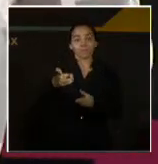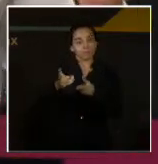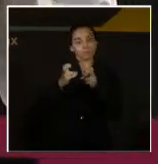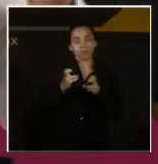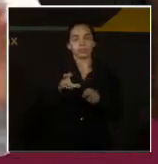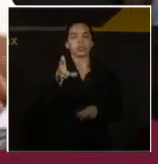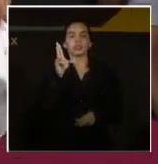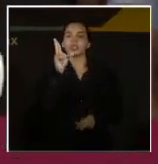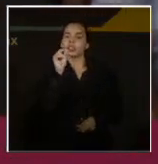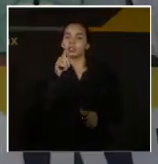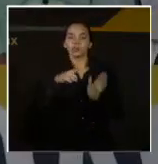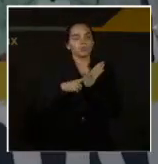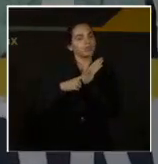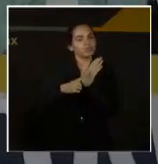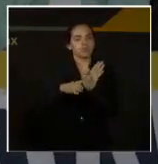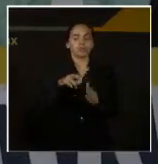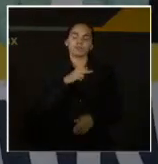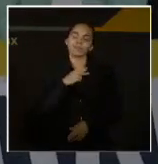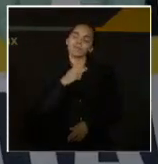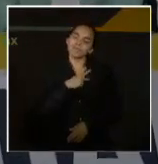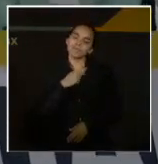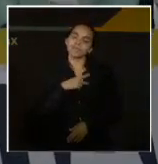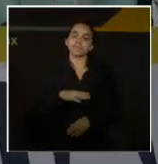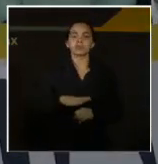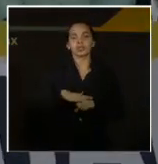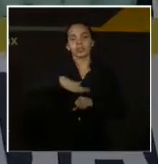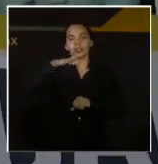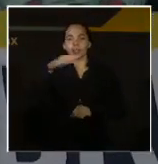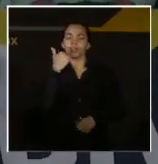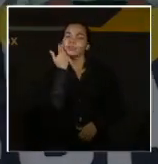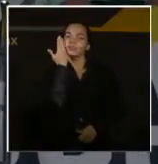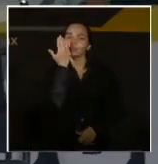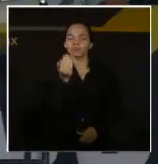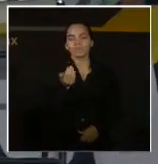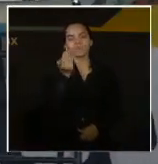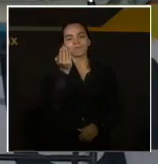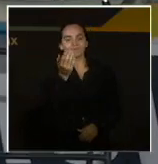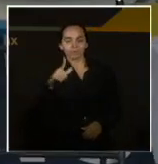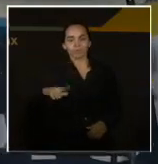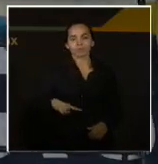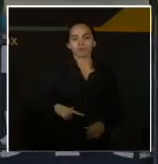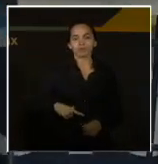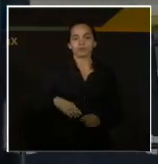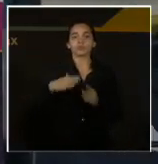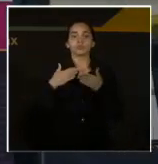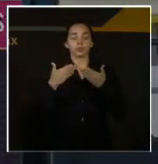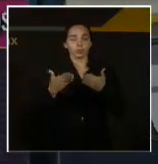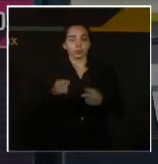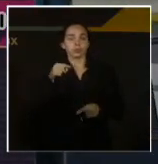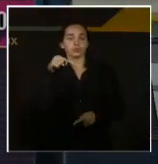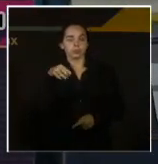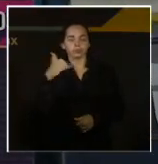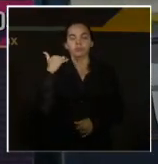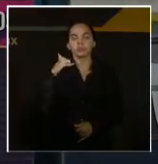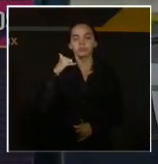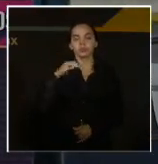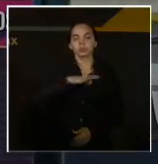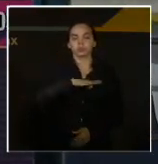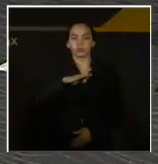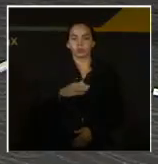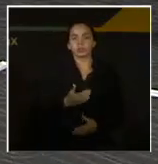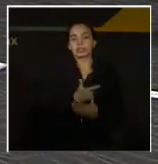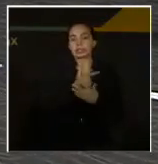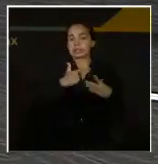y no traicionar al pueblo. El máximo anhelo del gobierno que voy a encabezar es que Yucatán pueda